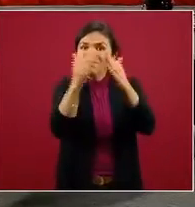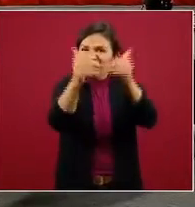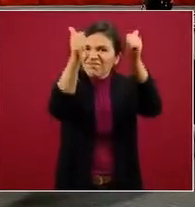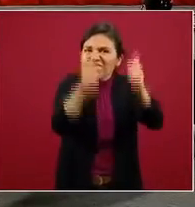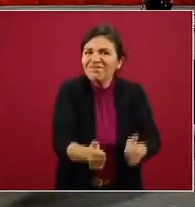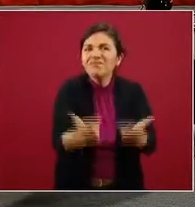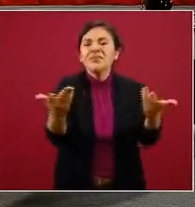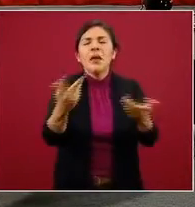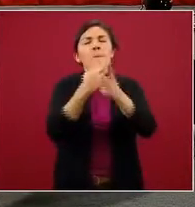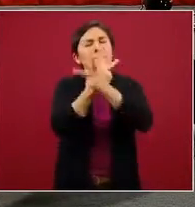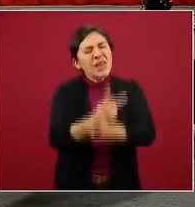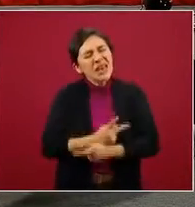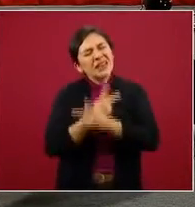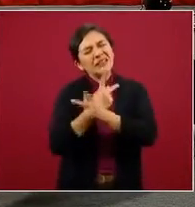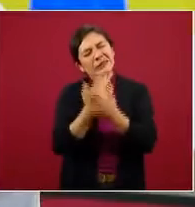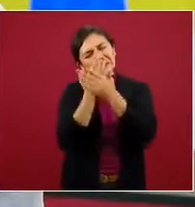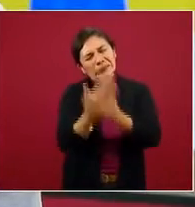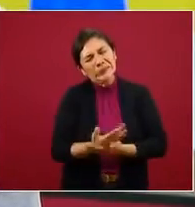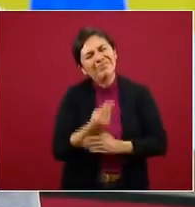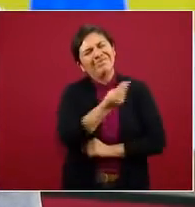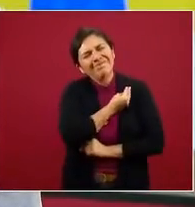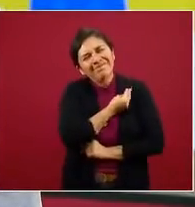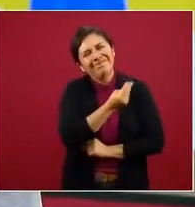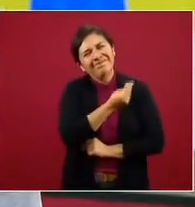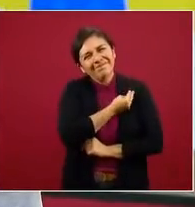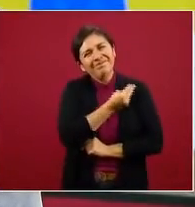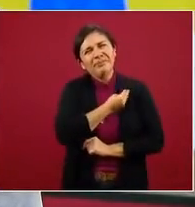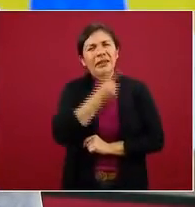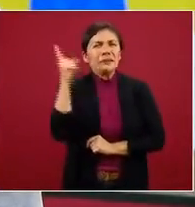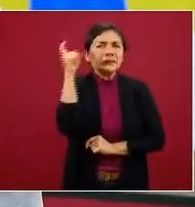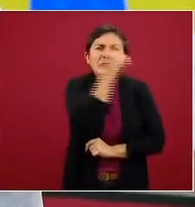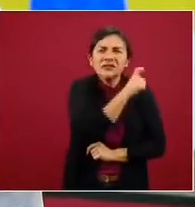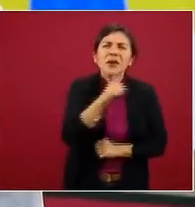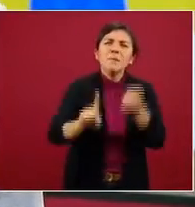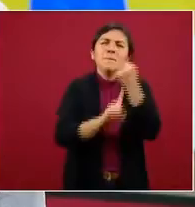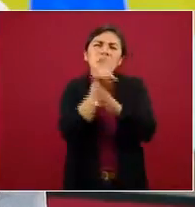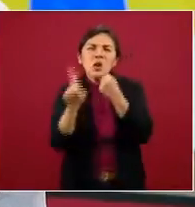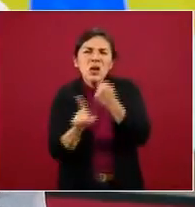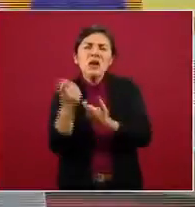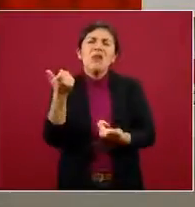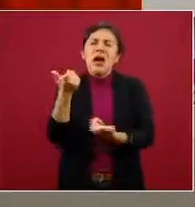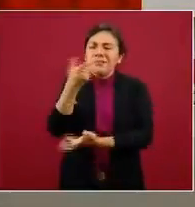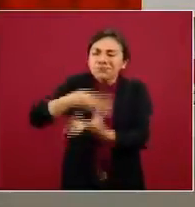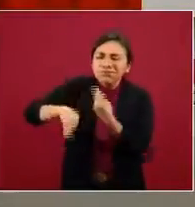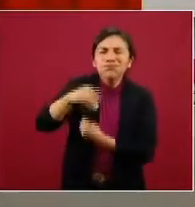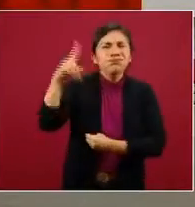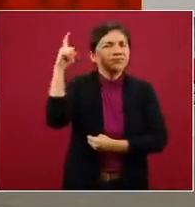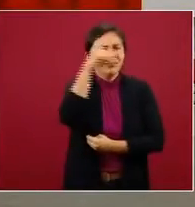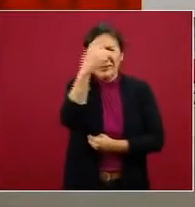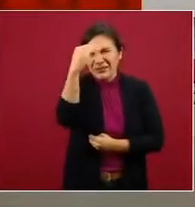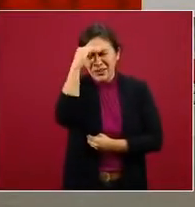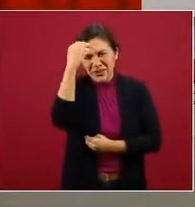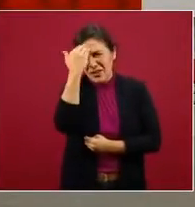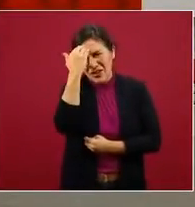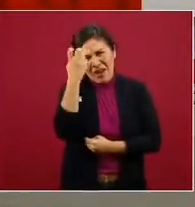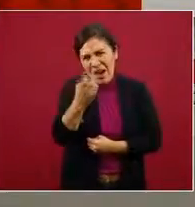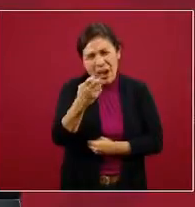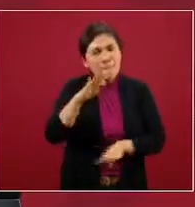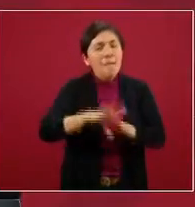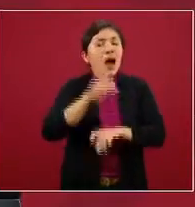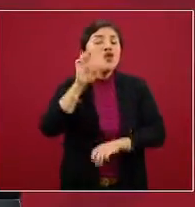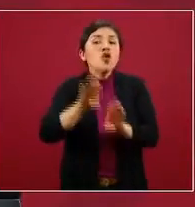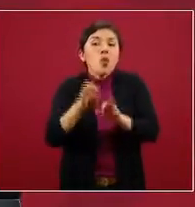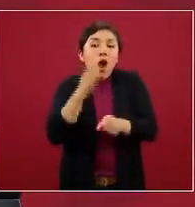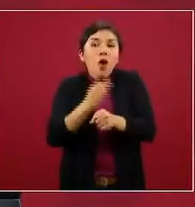permanecido pacientemente resistiendo a las dificultades que implica el mantener este estado